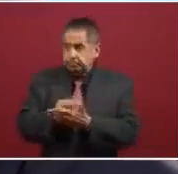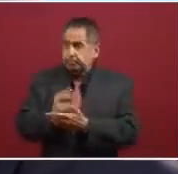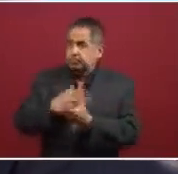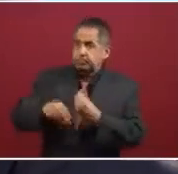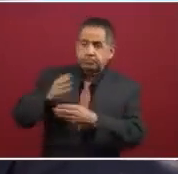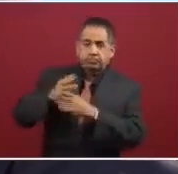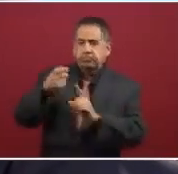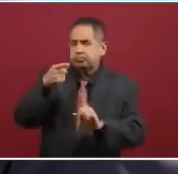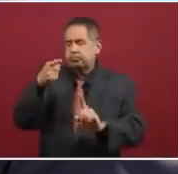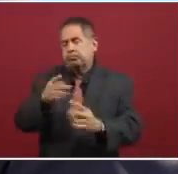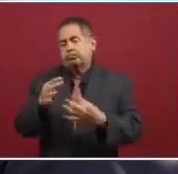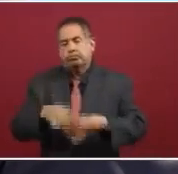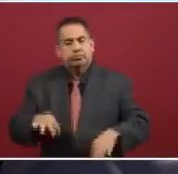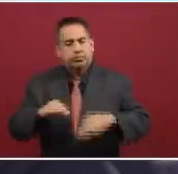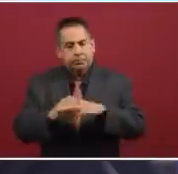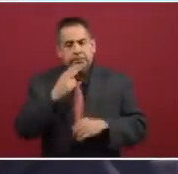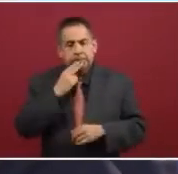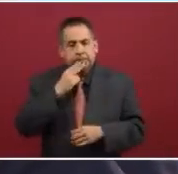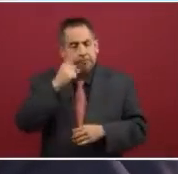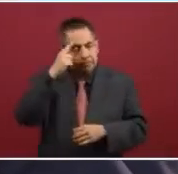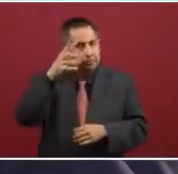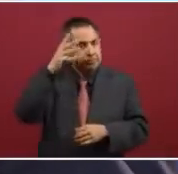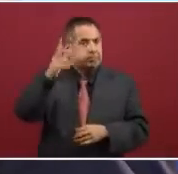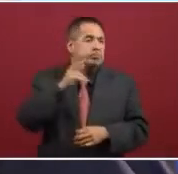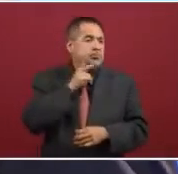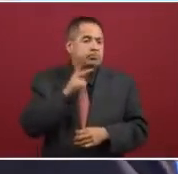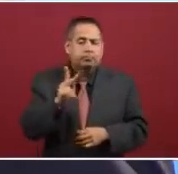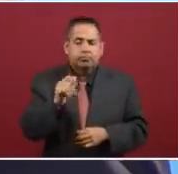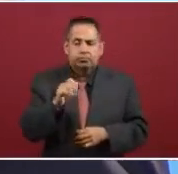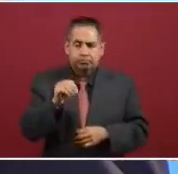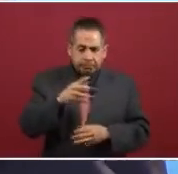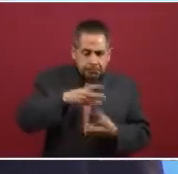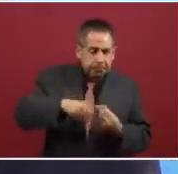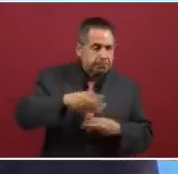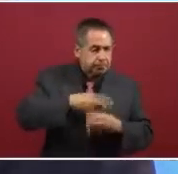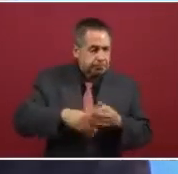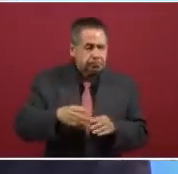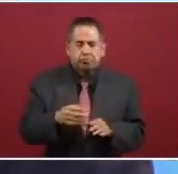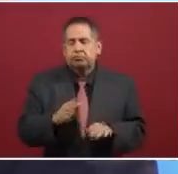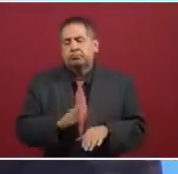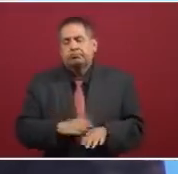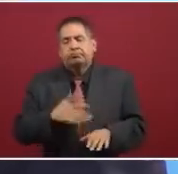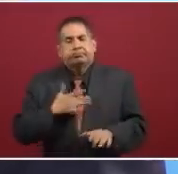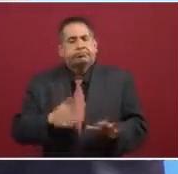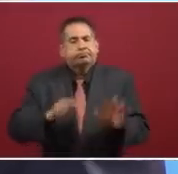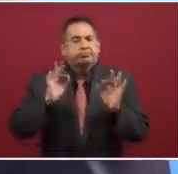la estrategia financiera de Pemex, ya que garantizan